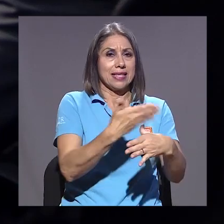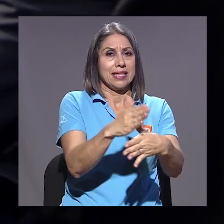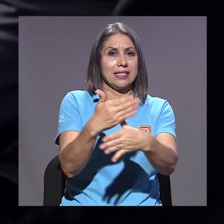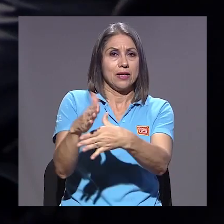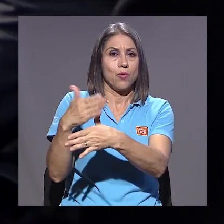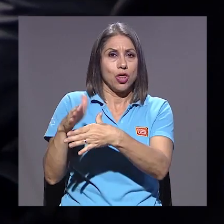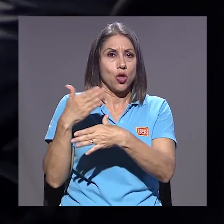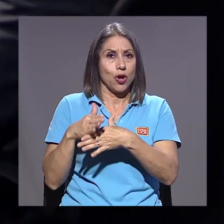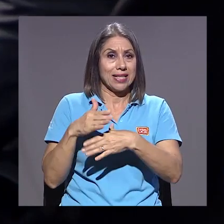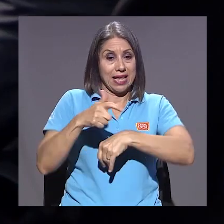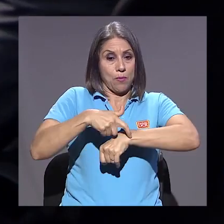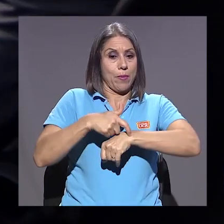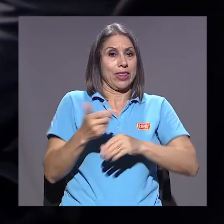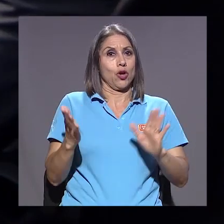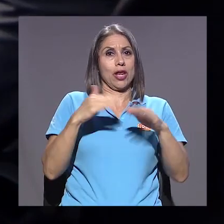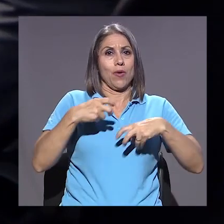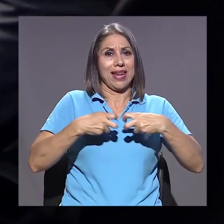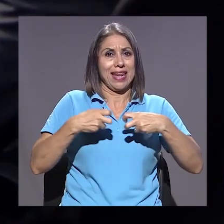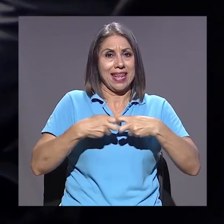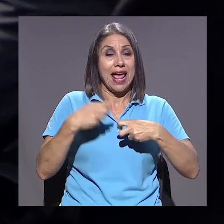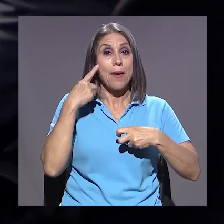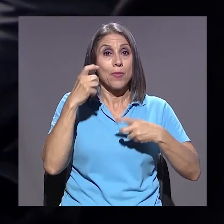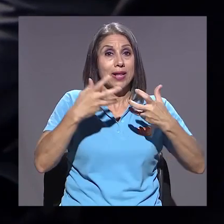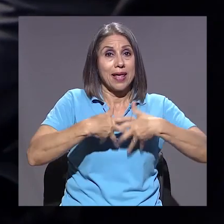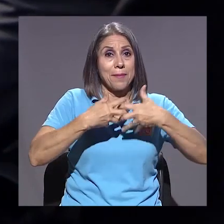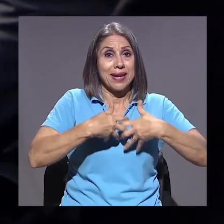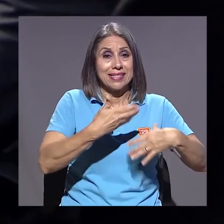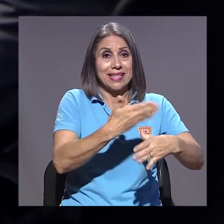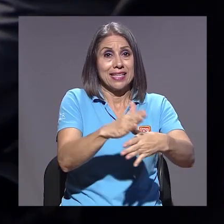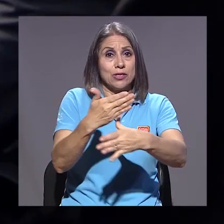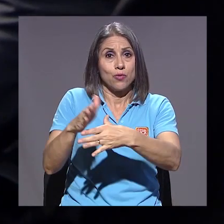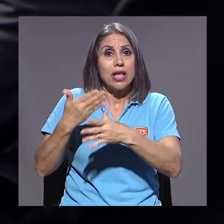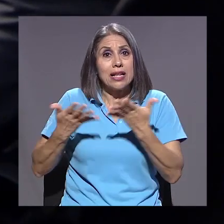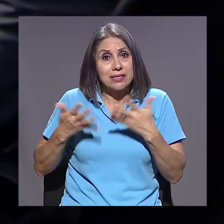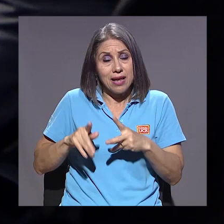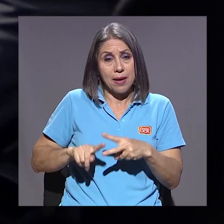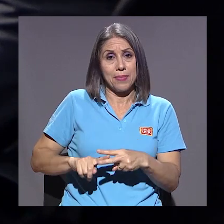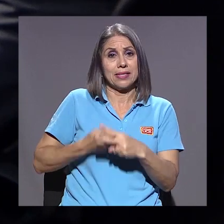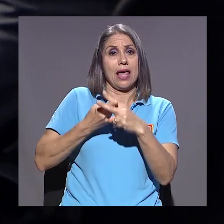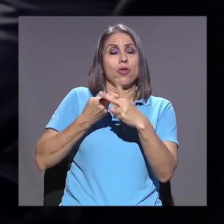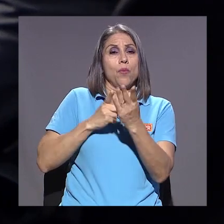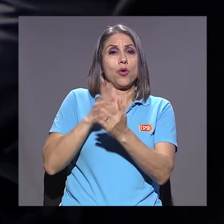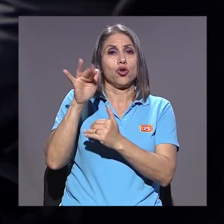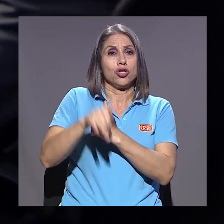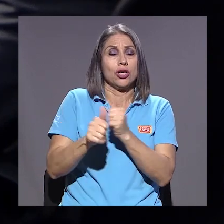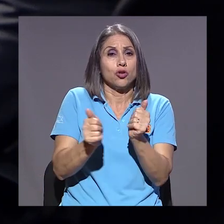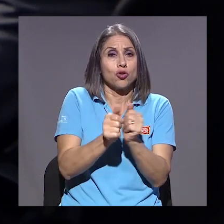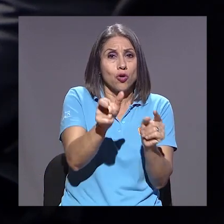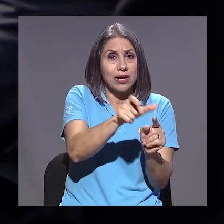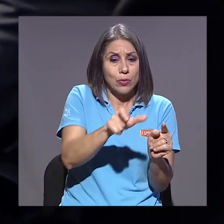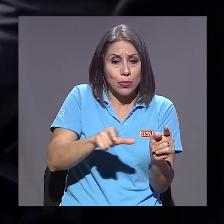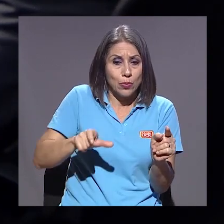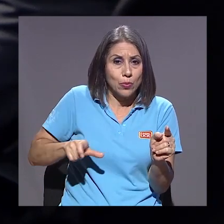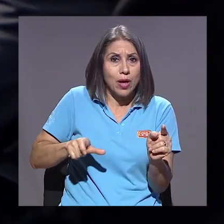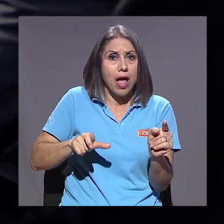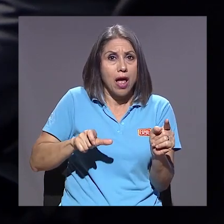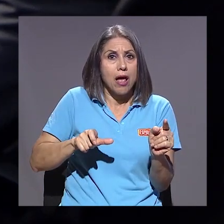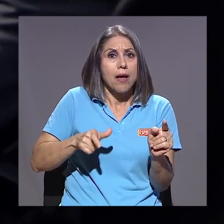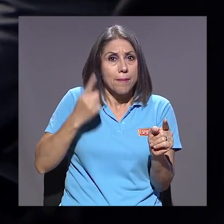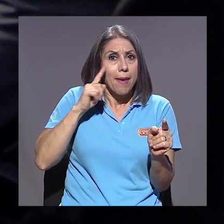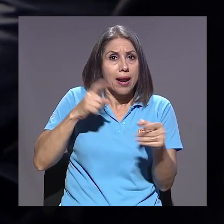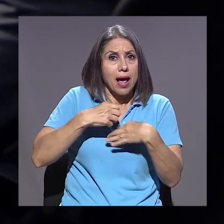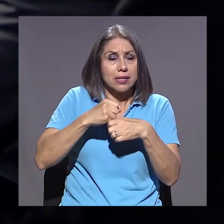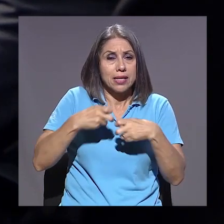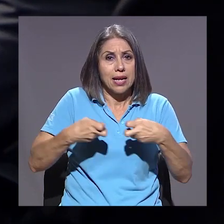en los que no tienen energía, porque las empresas distribuidoras han empezado a hacer proyectos hidroeléctricos, ¿verdad? Pero cuando no tienen agua, o no, bueno, en este